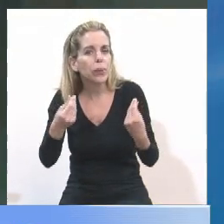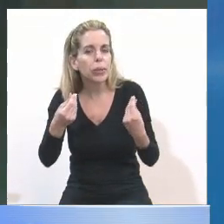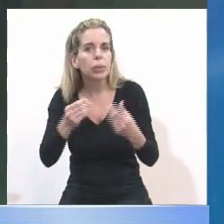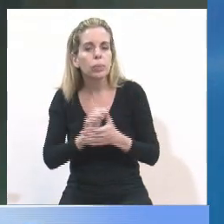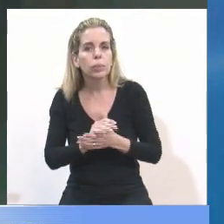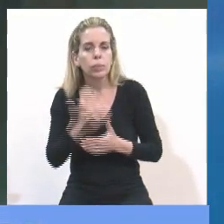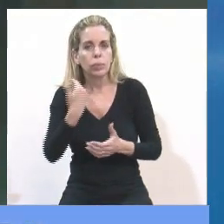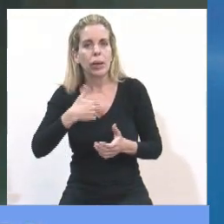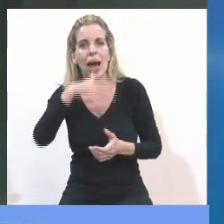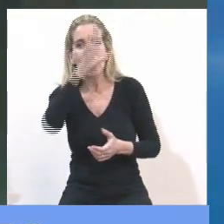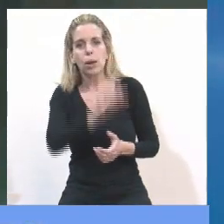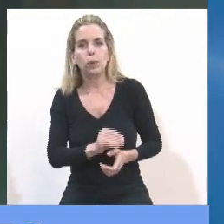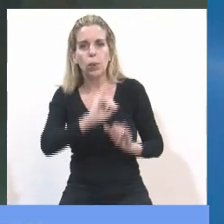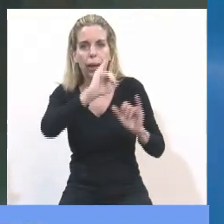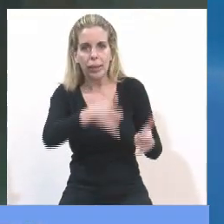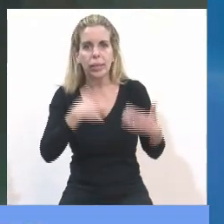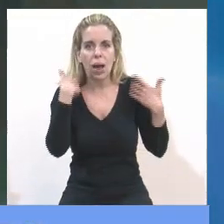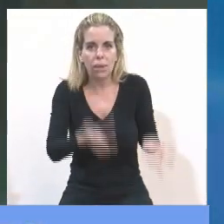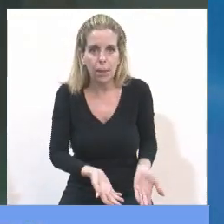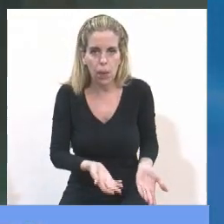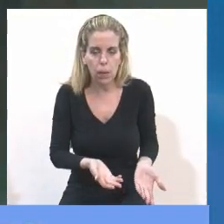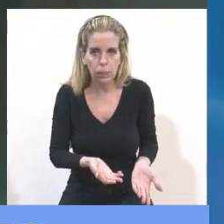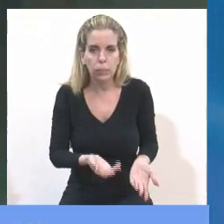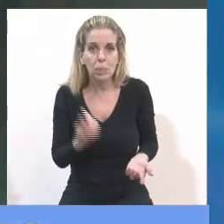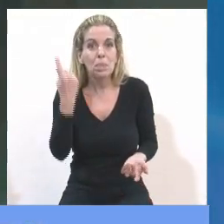República, pero muchos